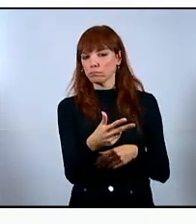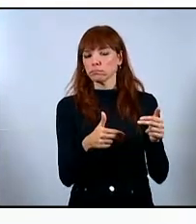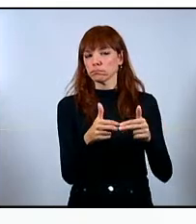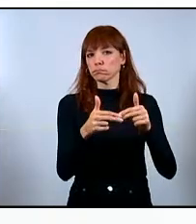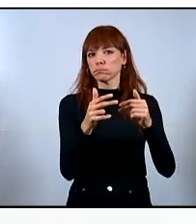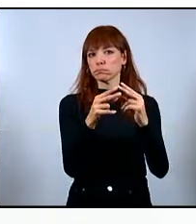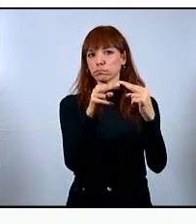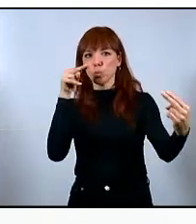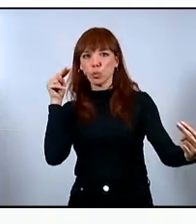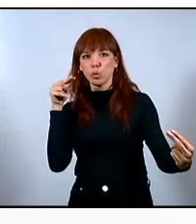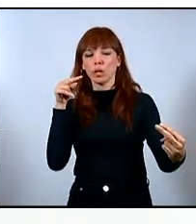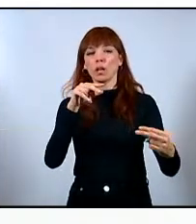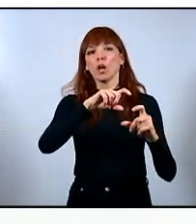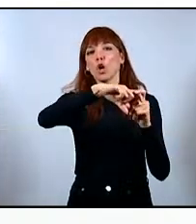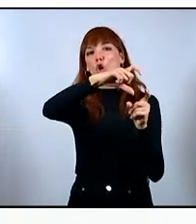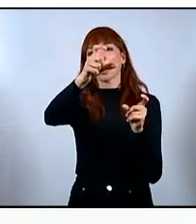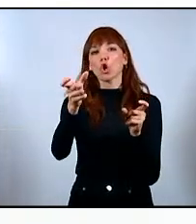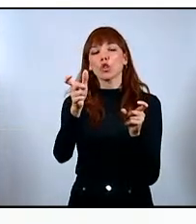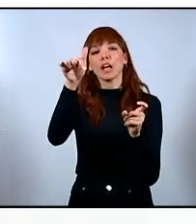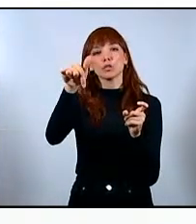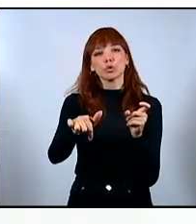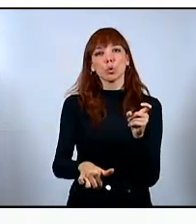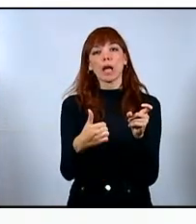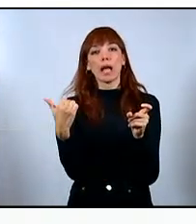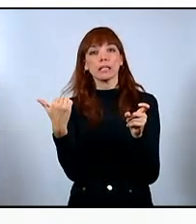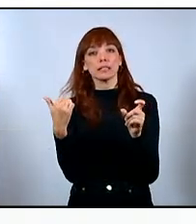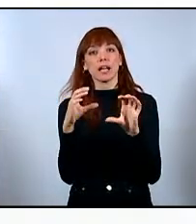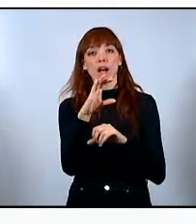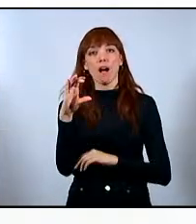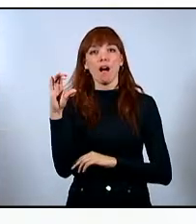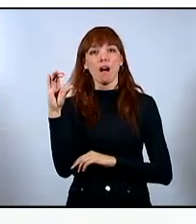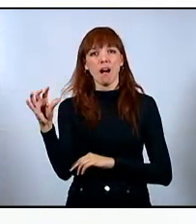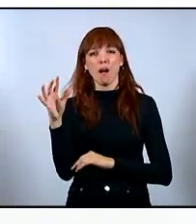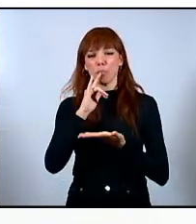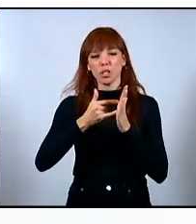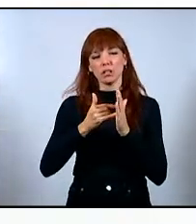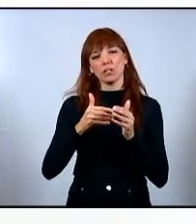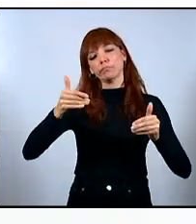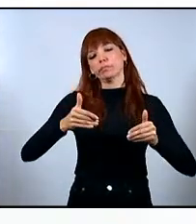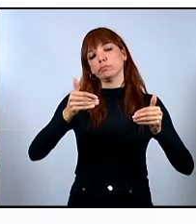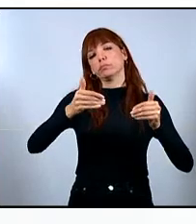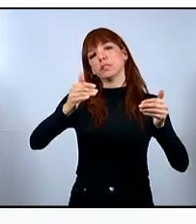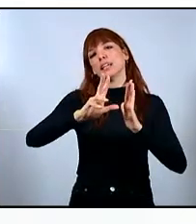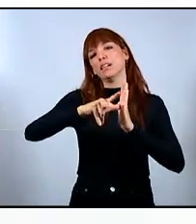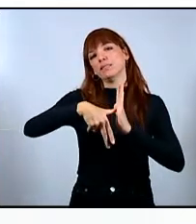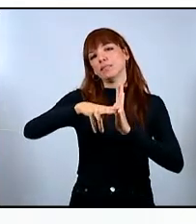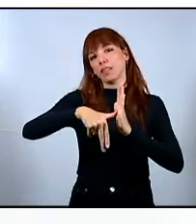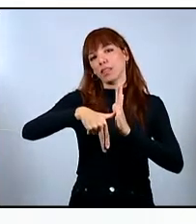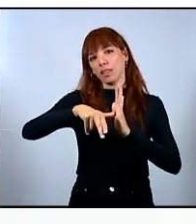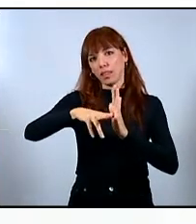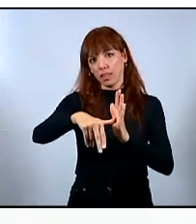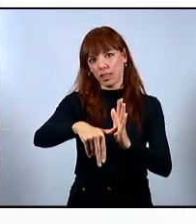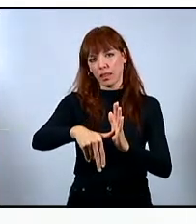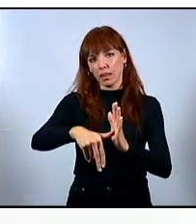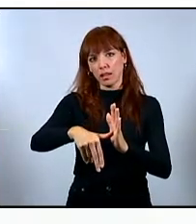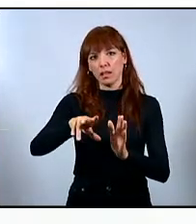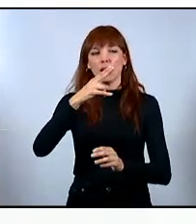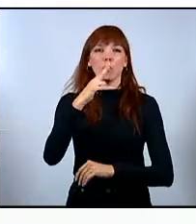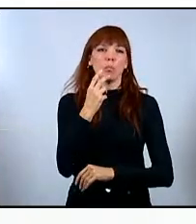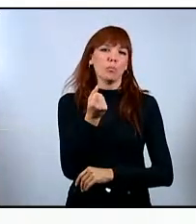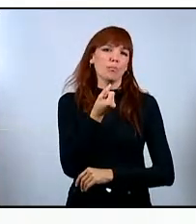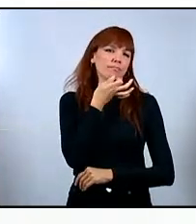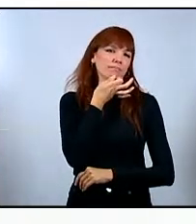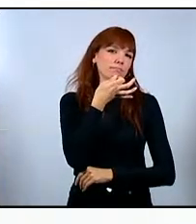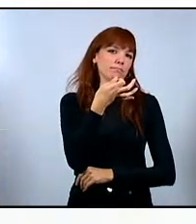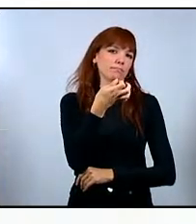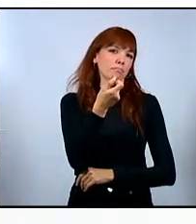obras en la ronda sureste de Cáceres, un proyecto aletargado a pesar de que se había prometido en multitud de ocasiones